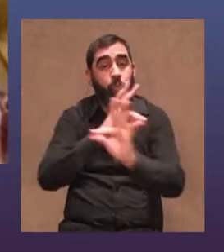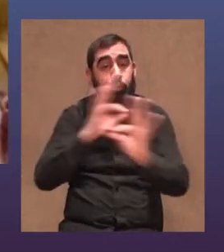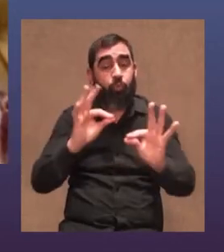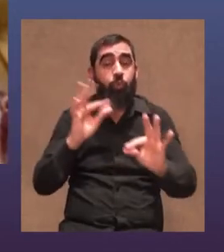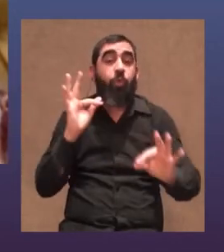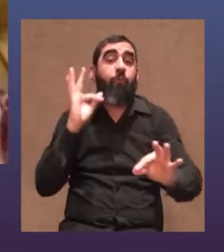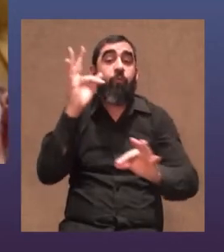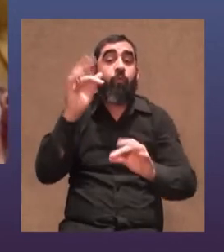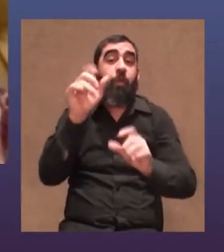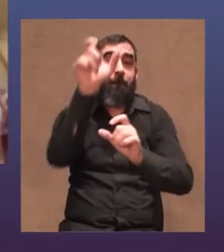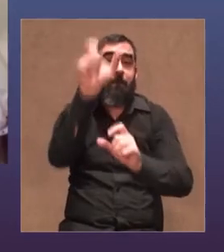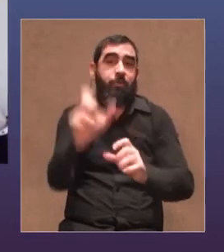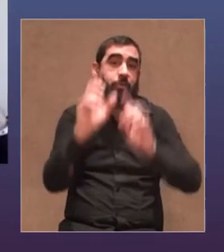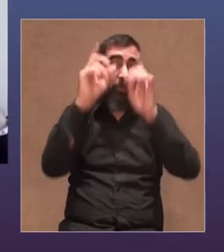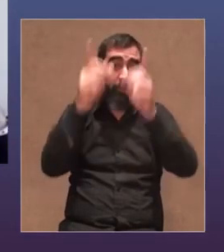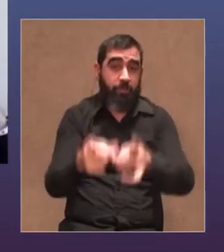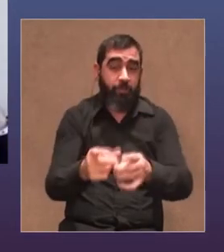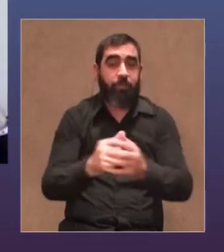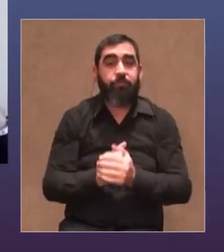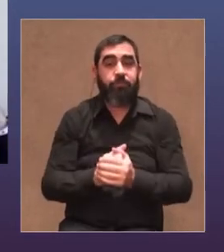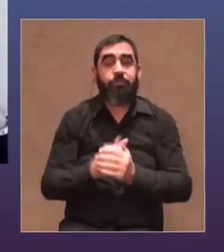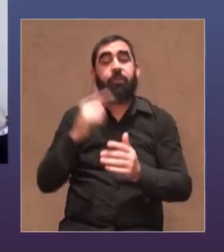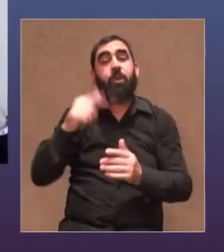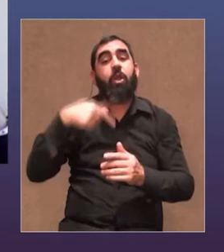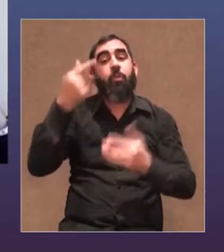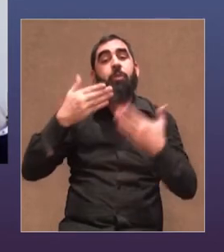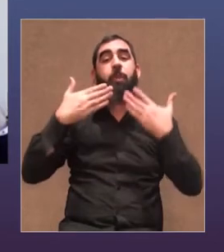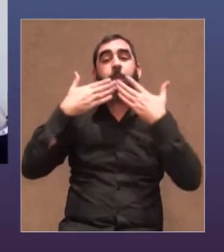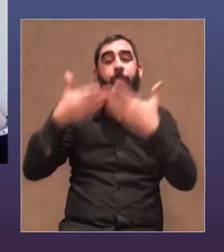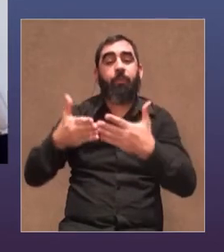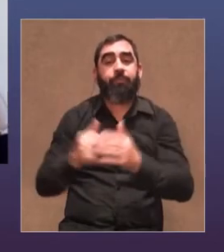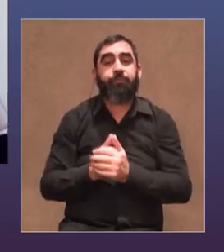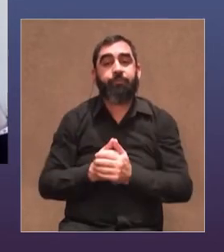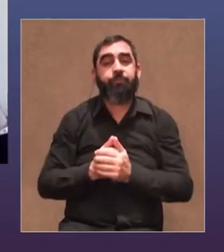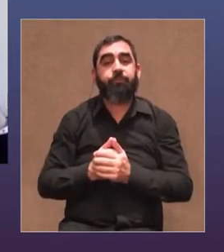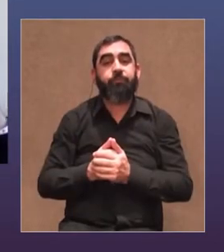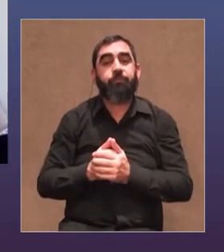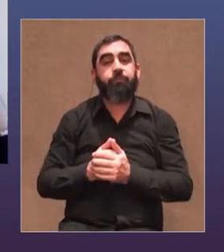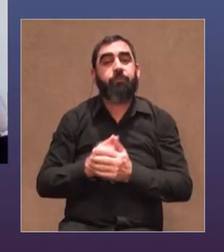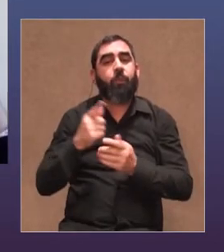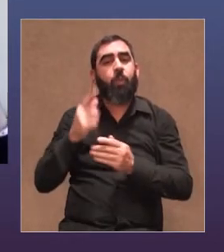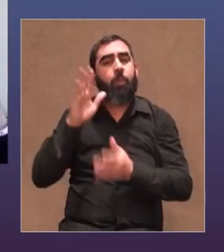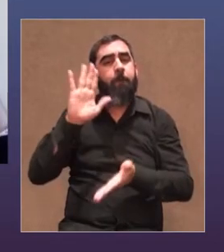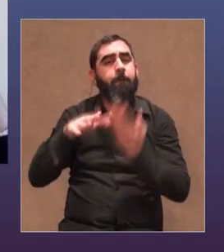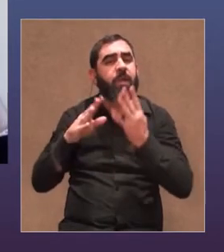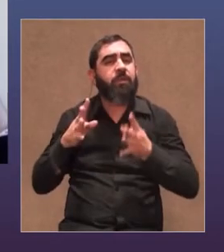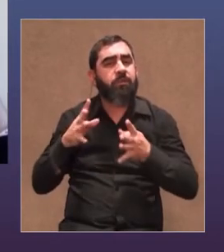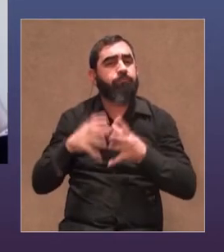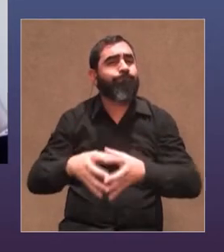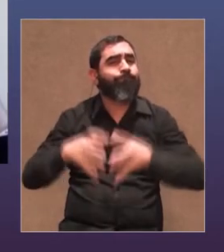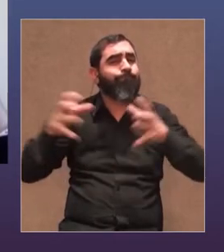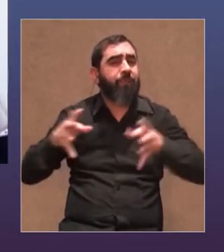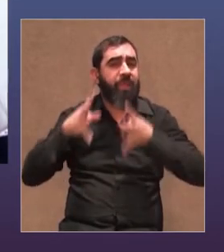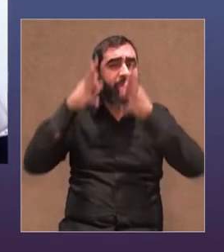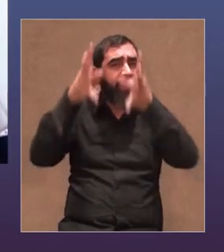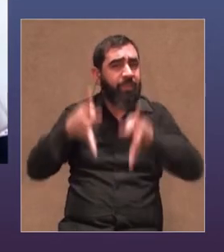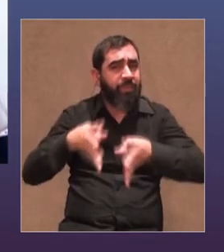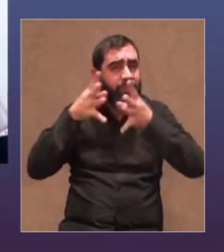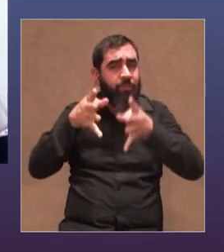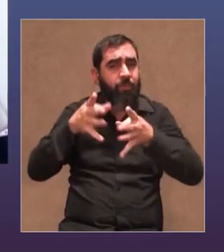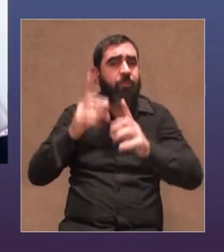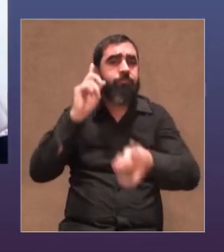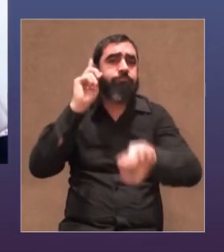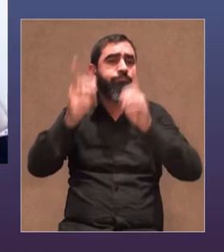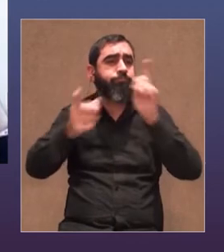¿no? Voy con la próxima pregunta. ¿Cuál es el desafío más grande al dirigir una orquesta? ¿Y cómo es